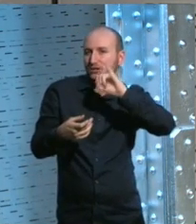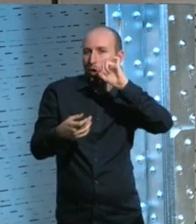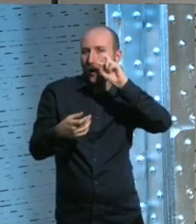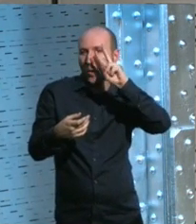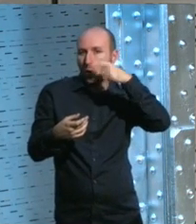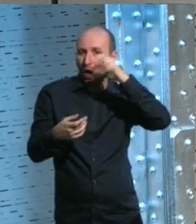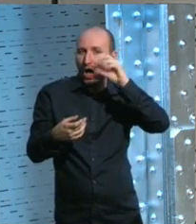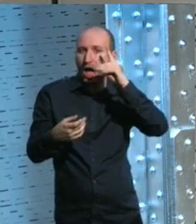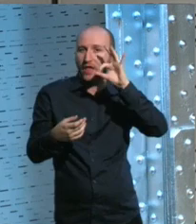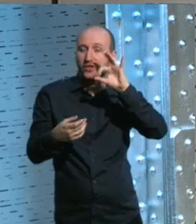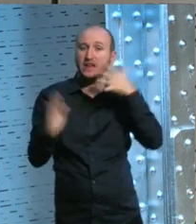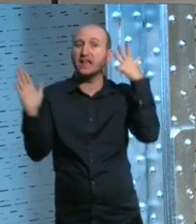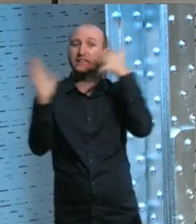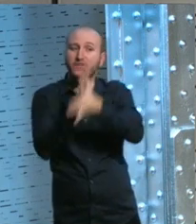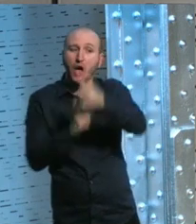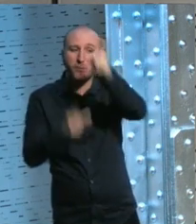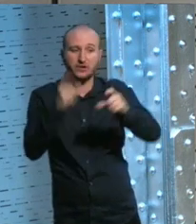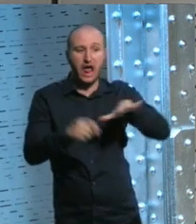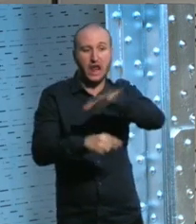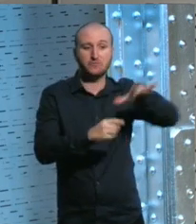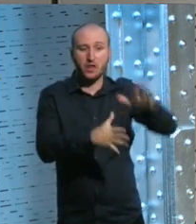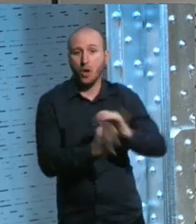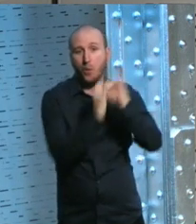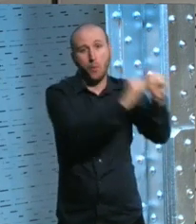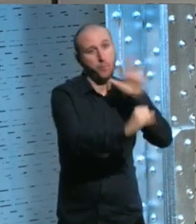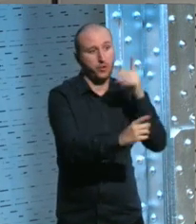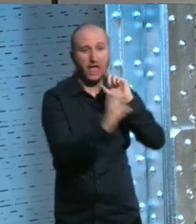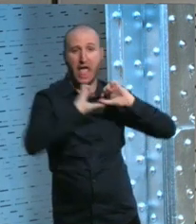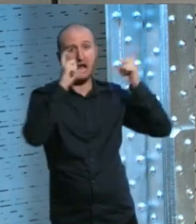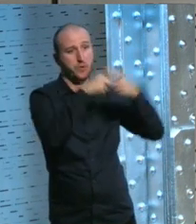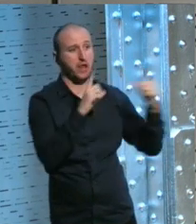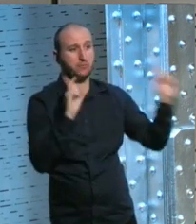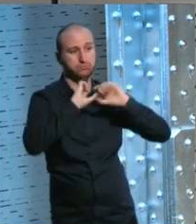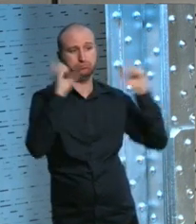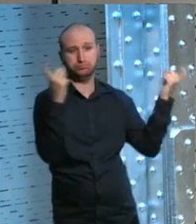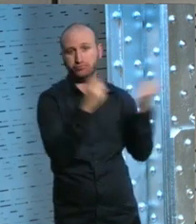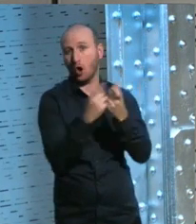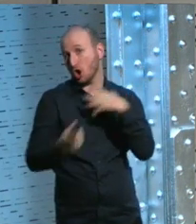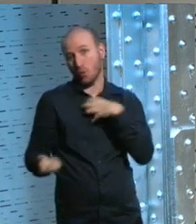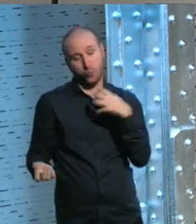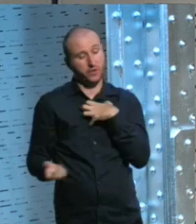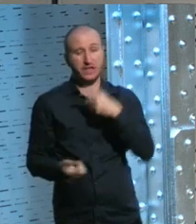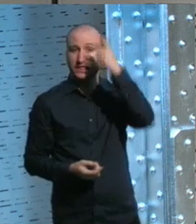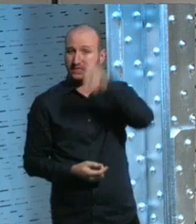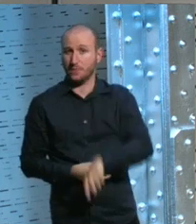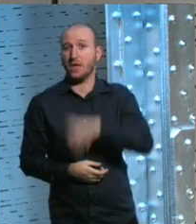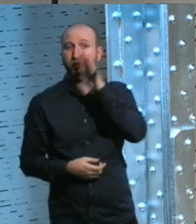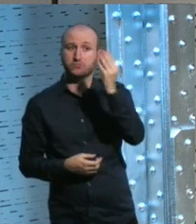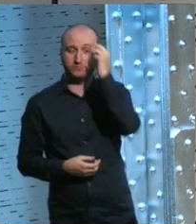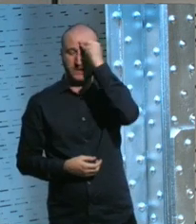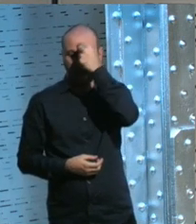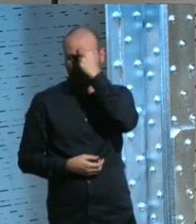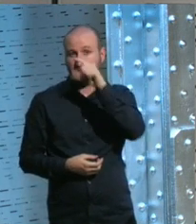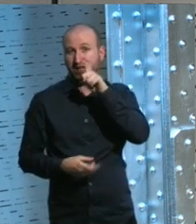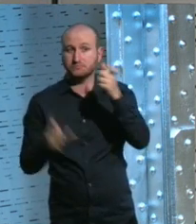dejan la gente en sus espacios porque no los pueden reunir. También para transformar una idea en la India en una empresa